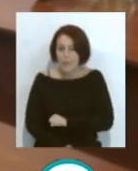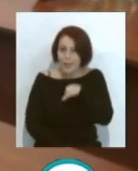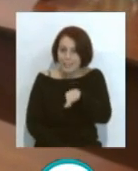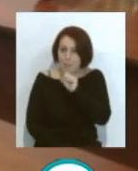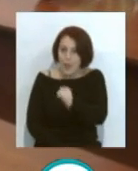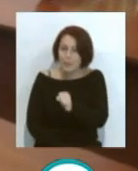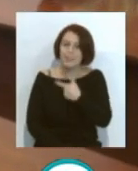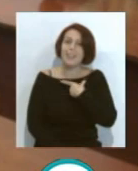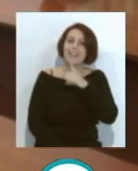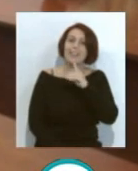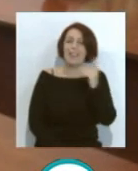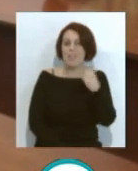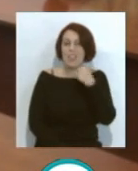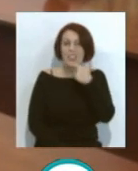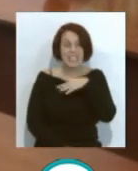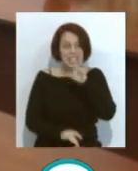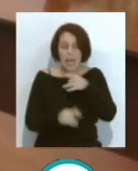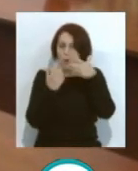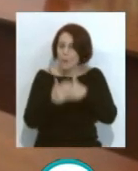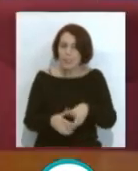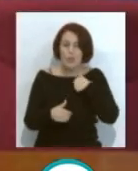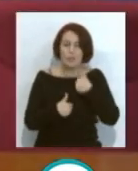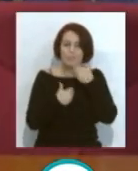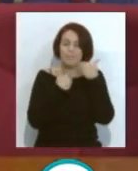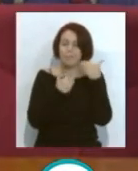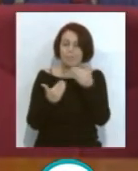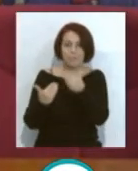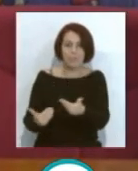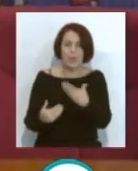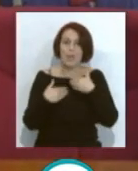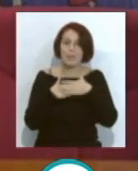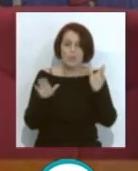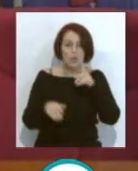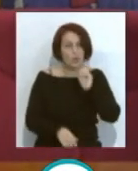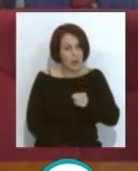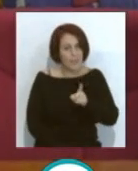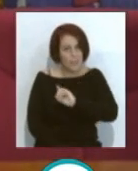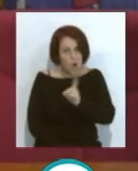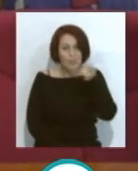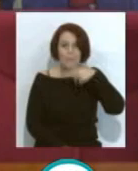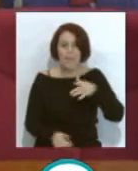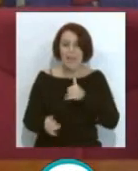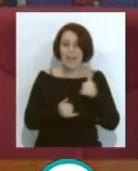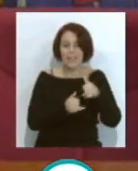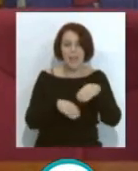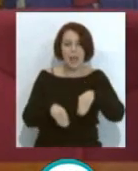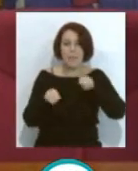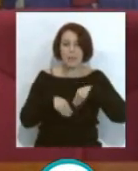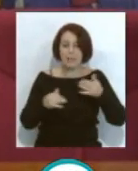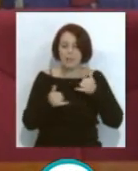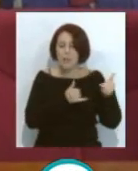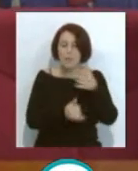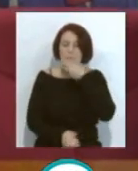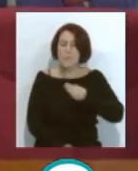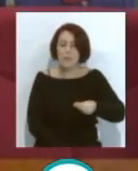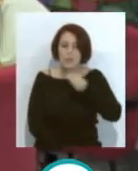sí automáticamente y yo que se lo agradezco, que no solo el estreno, sino que carretera y manta tenga un precioso recorrido, que estamos seguros de